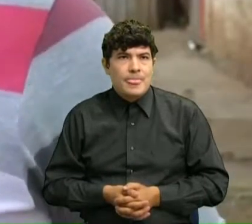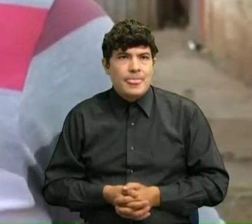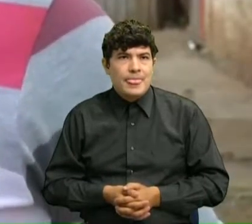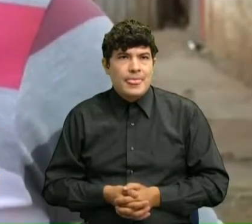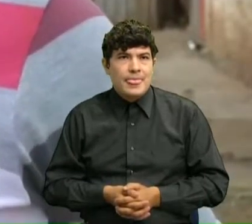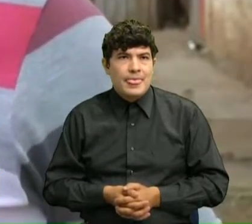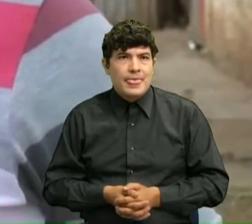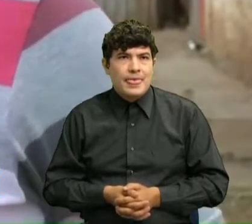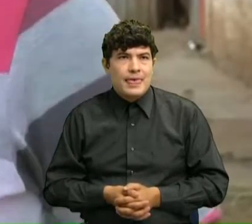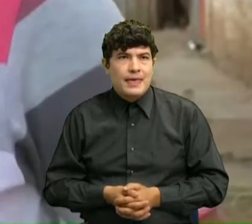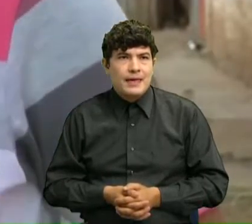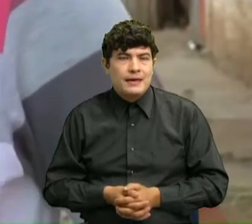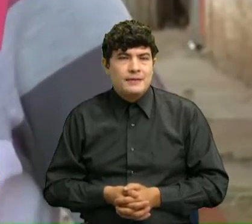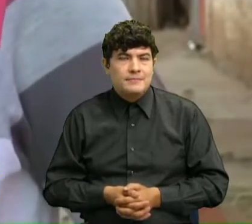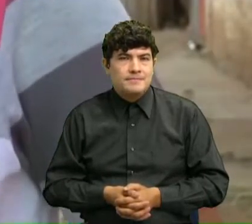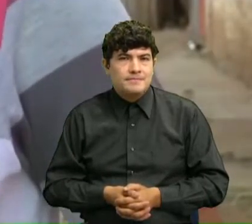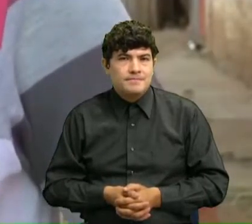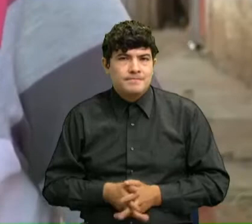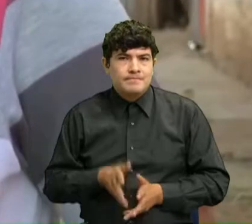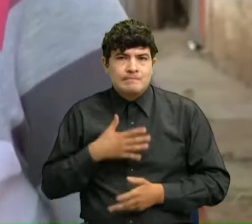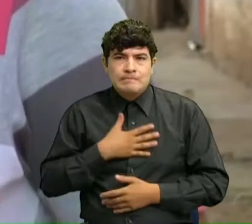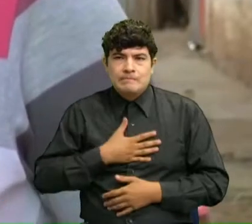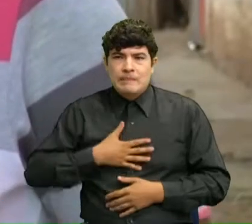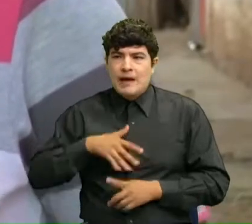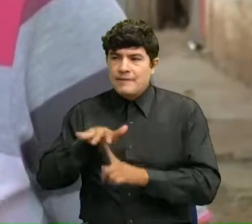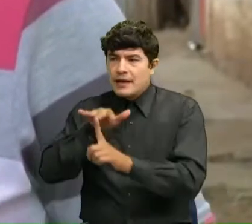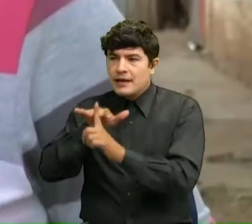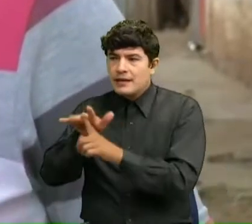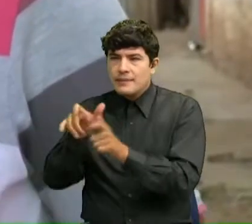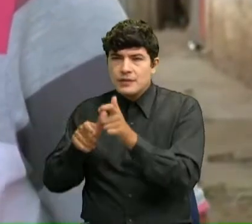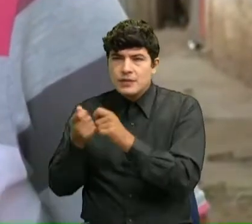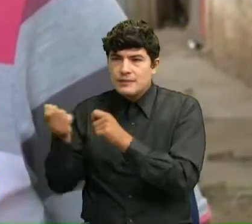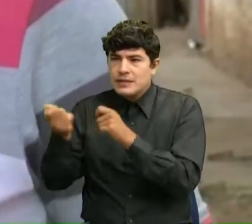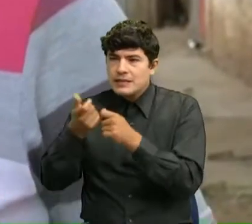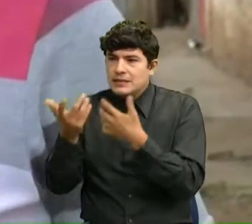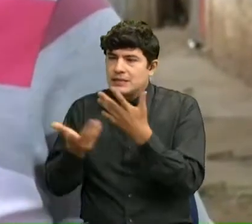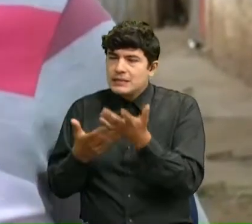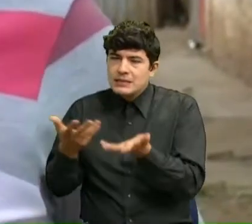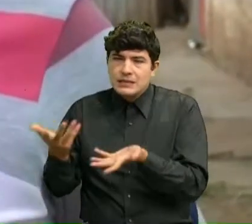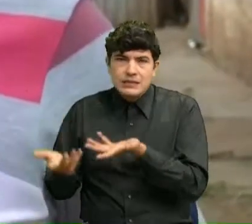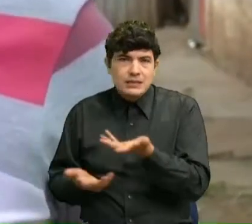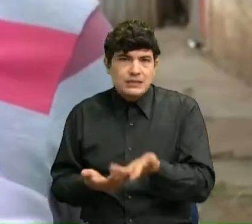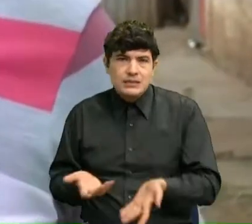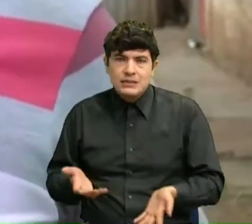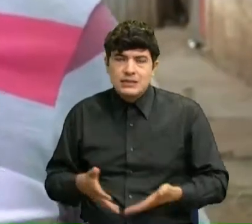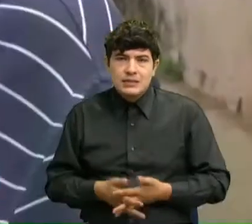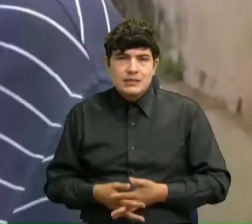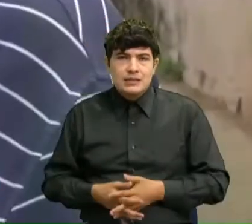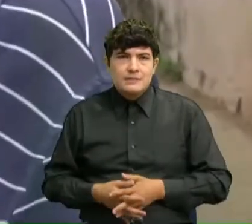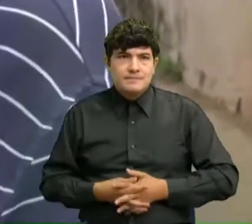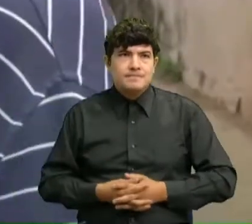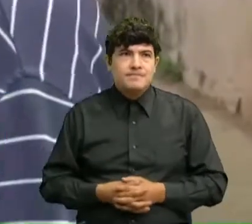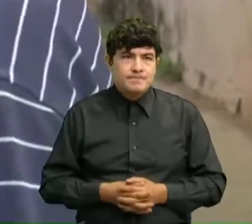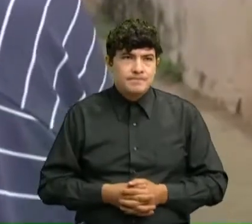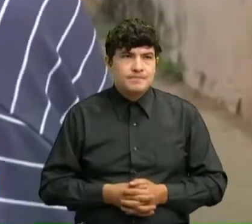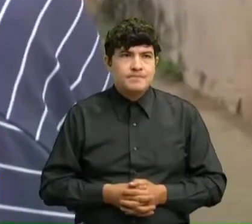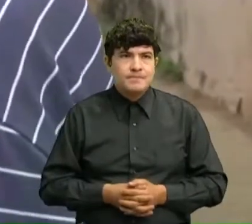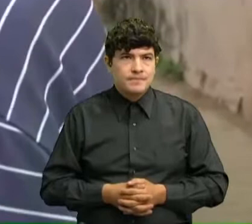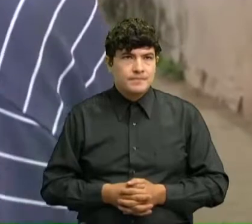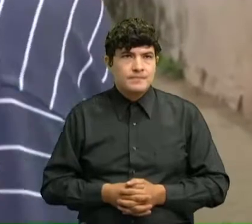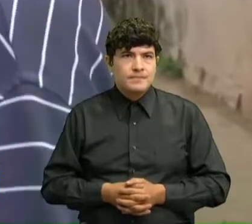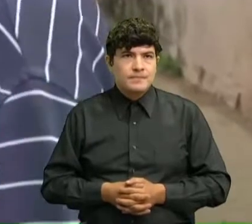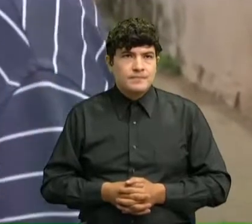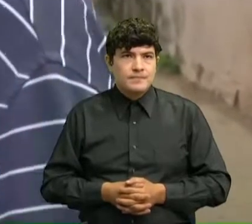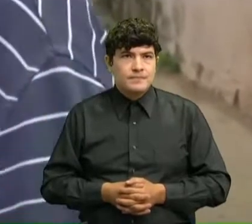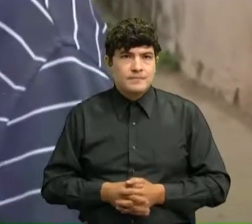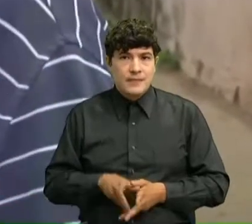y pues incomodando a los vecinos pero sin querer queriendo como dicen los días que tiene